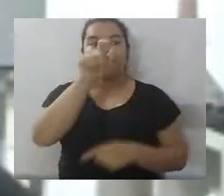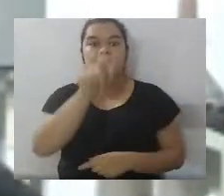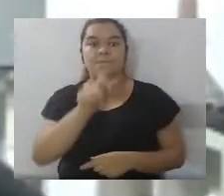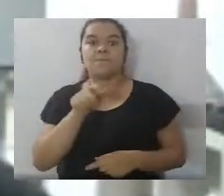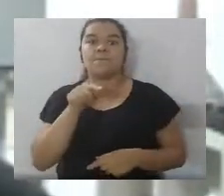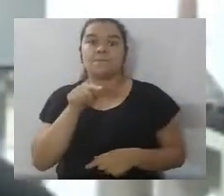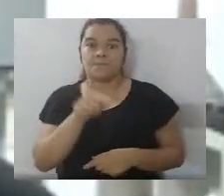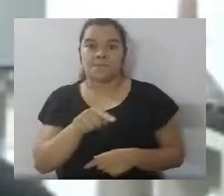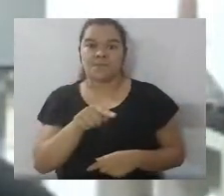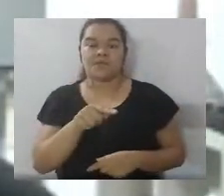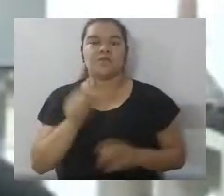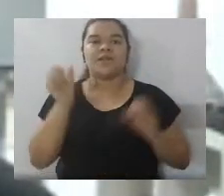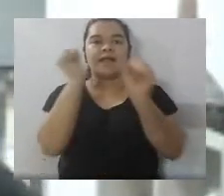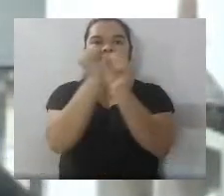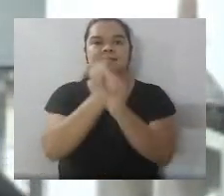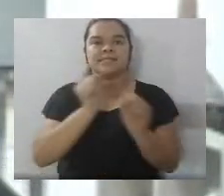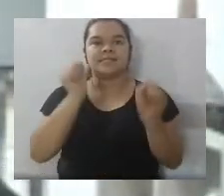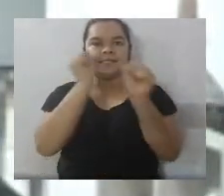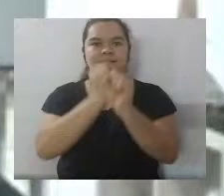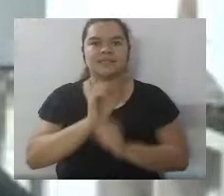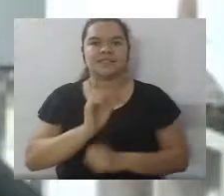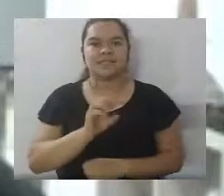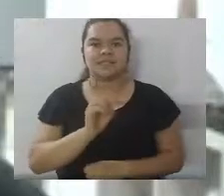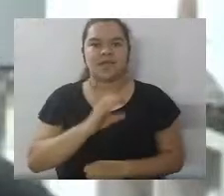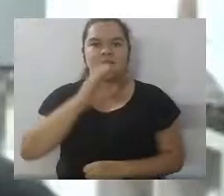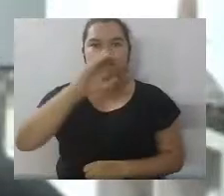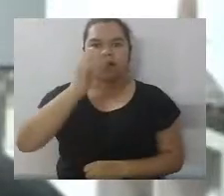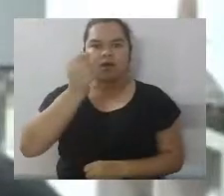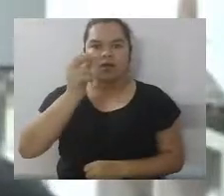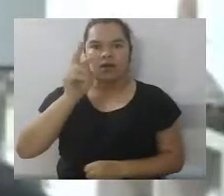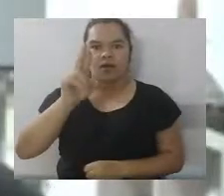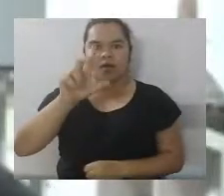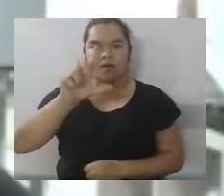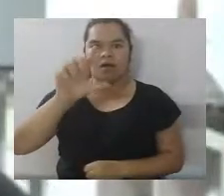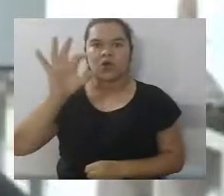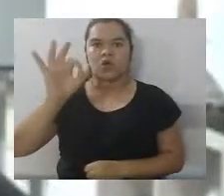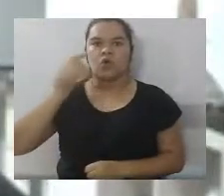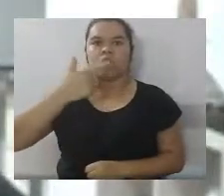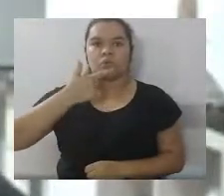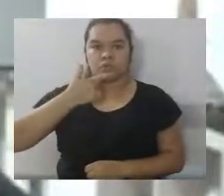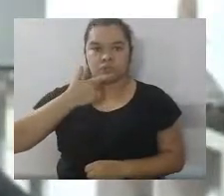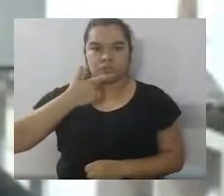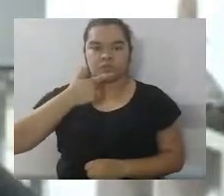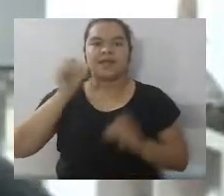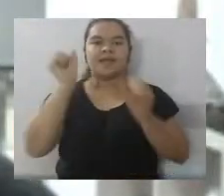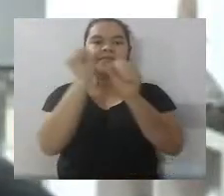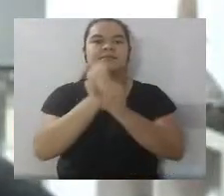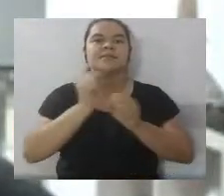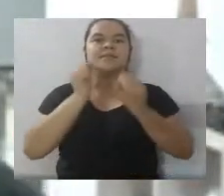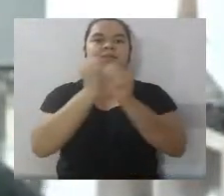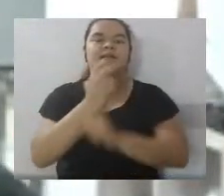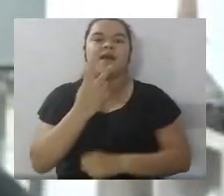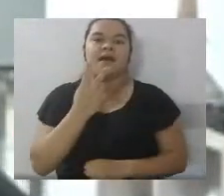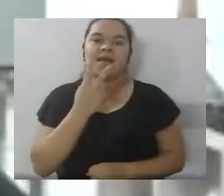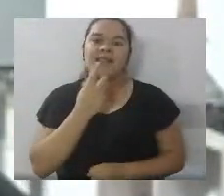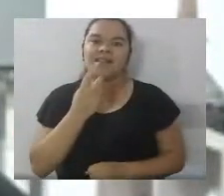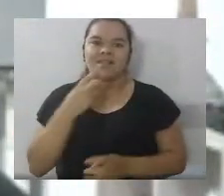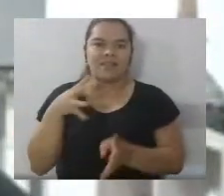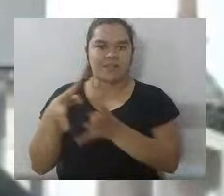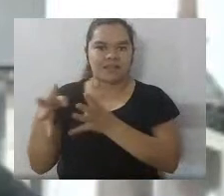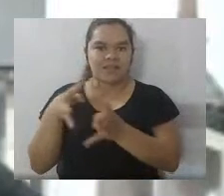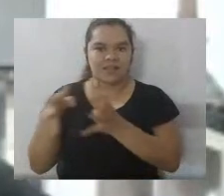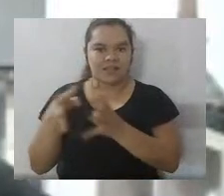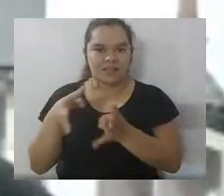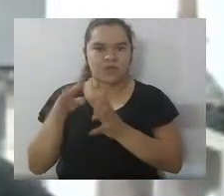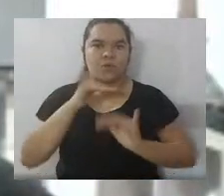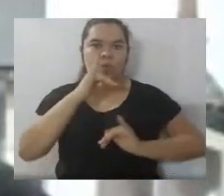a invitar al ingeniero Carlos Picasa, que nos va a contar sobre la ingeniería electrónica. Él es el director de la